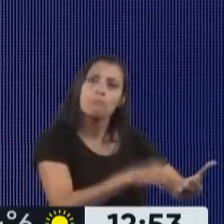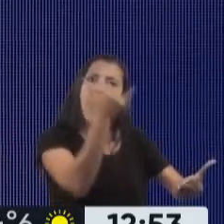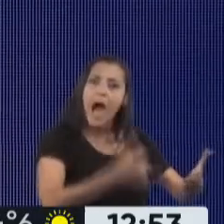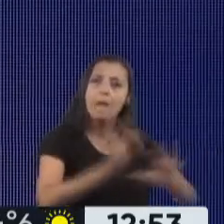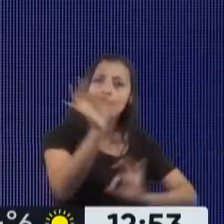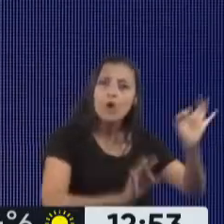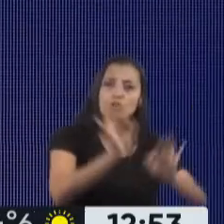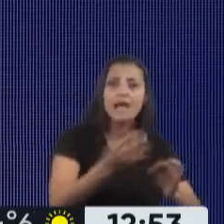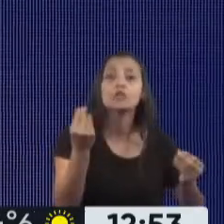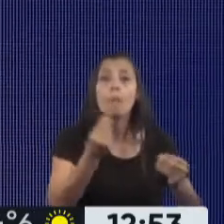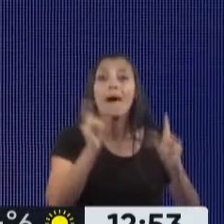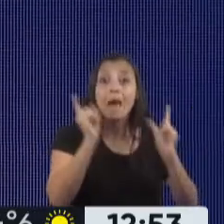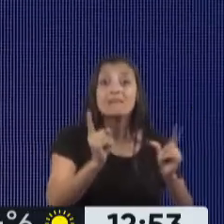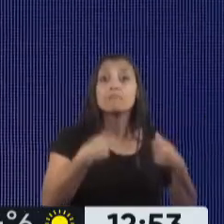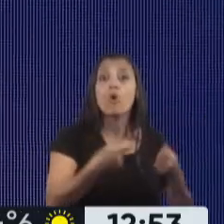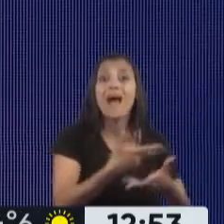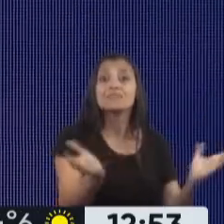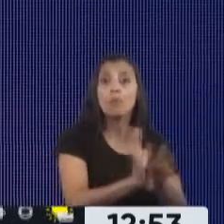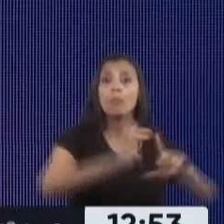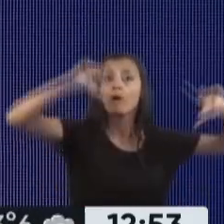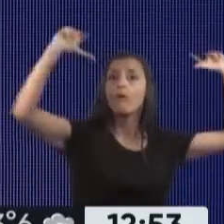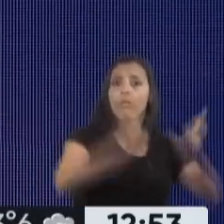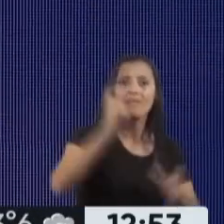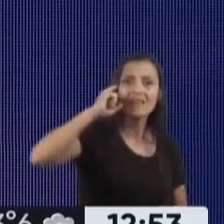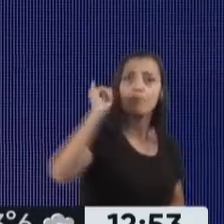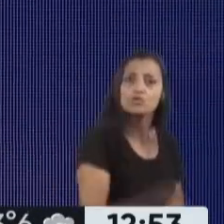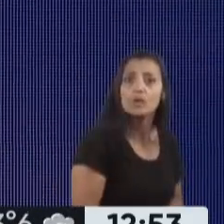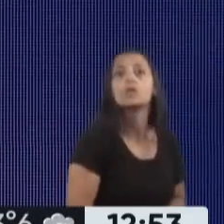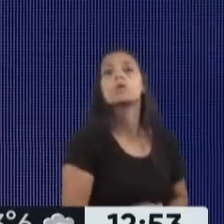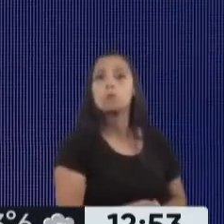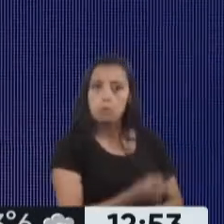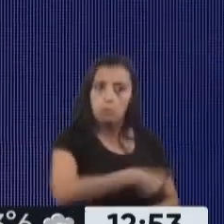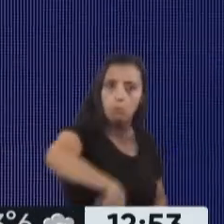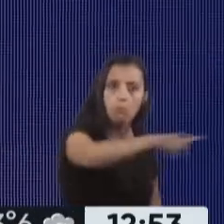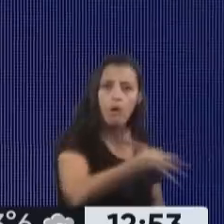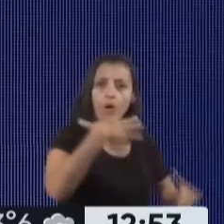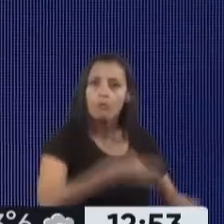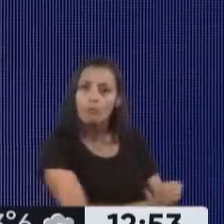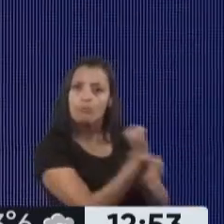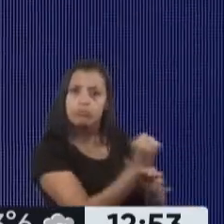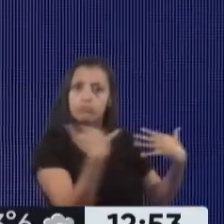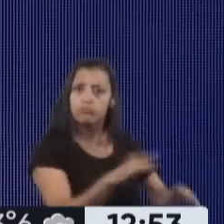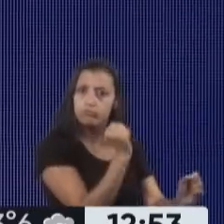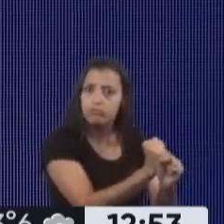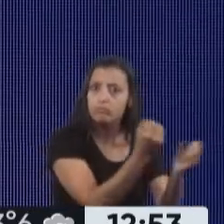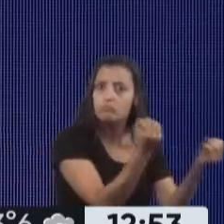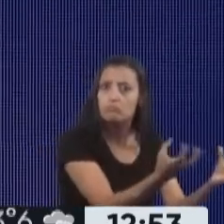eficientización del gasto, bajando el gasto público 10%. Vaya que eso sí es tener compromiso con la gestión.